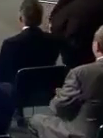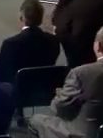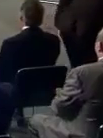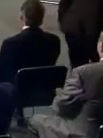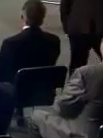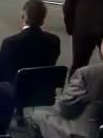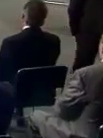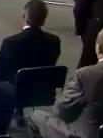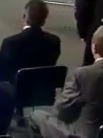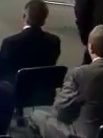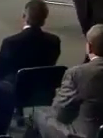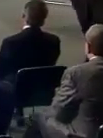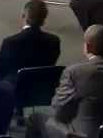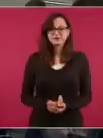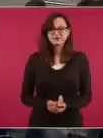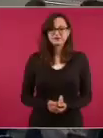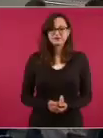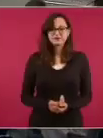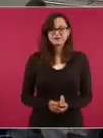Concluimos.